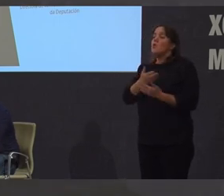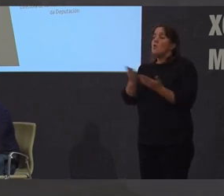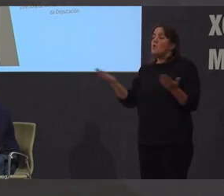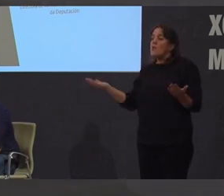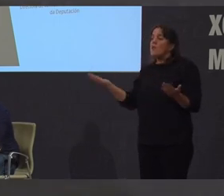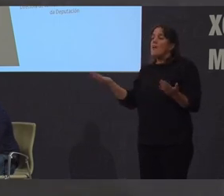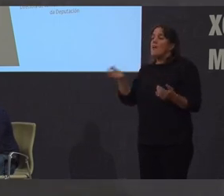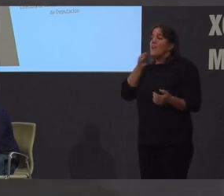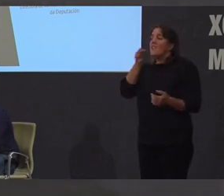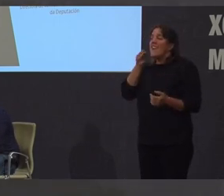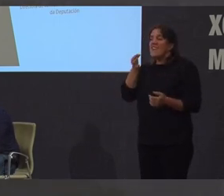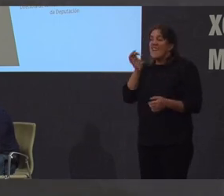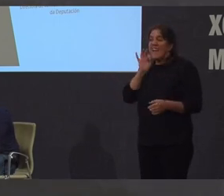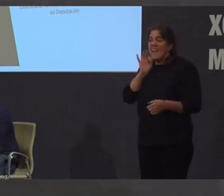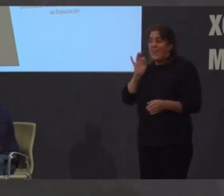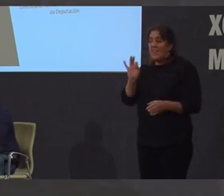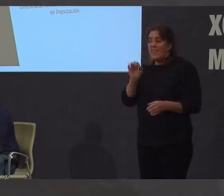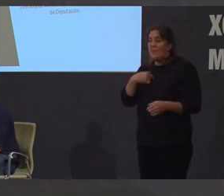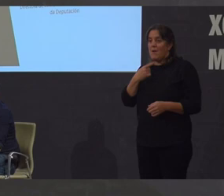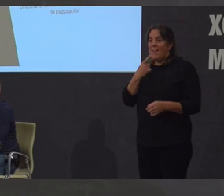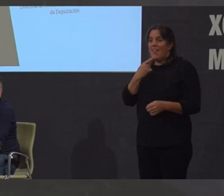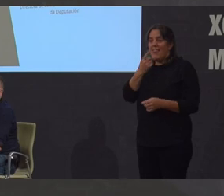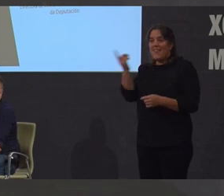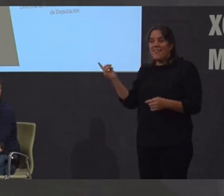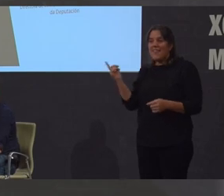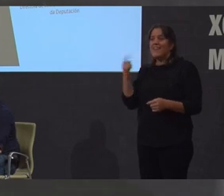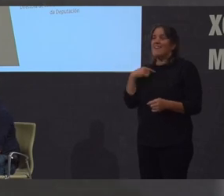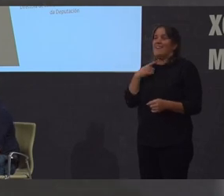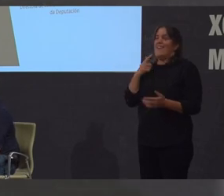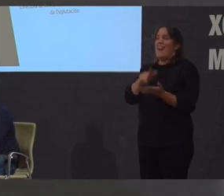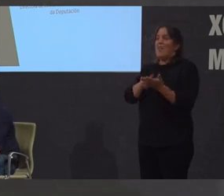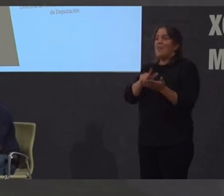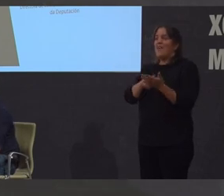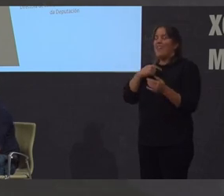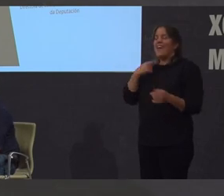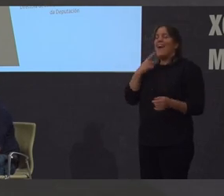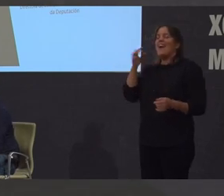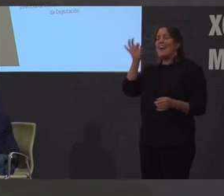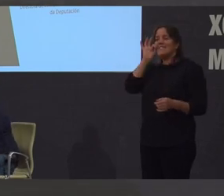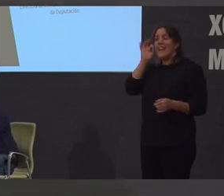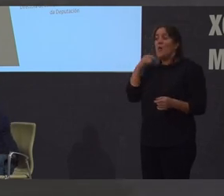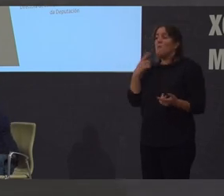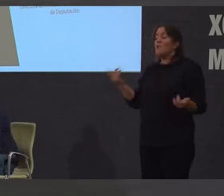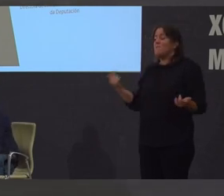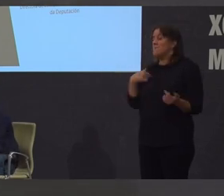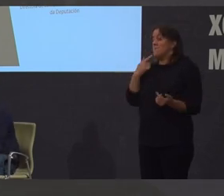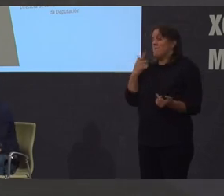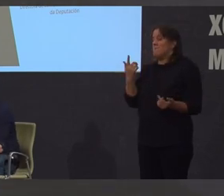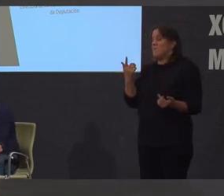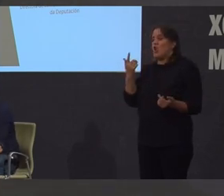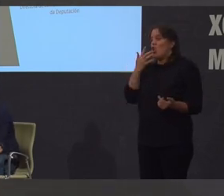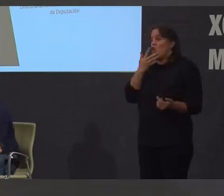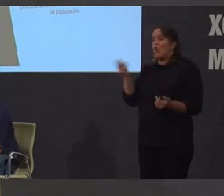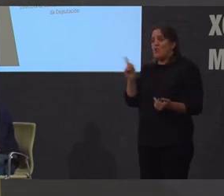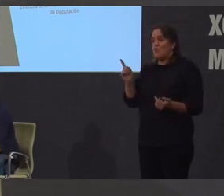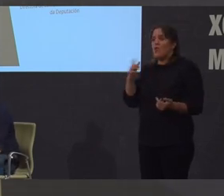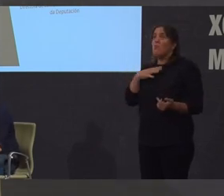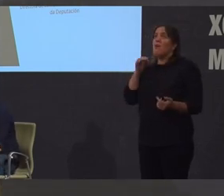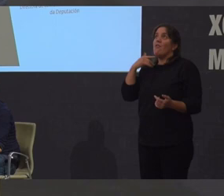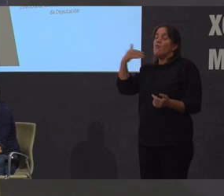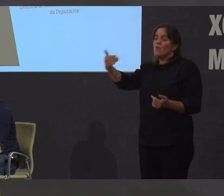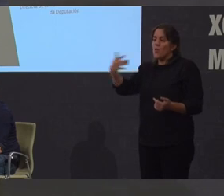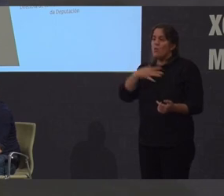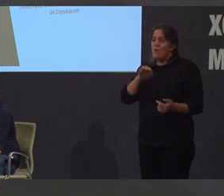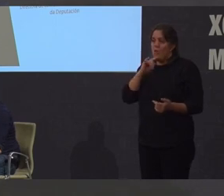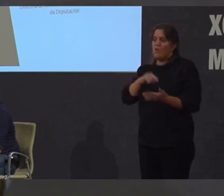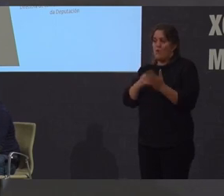falar galego para dirixirme a vostedes na lengua de castelao, mas lamentablemente non teño ese conocimento. O gallá algún día poder remediálo,